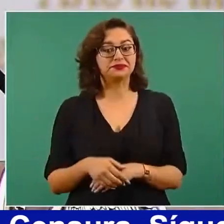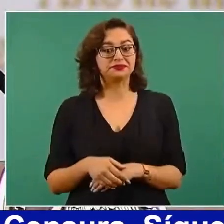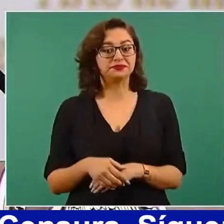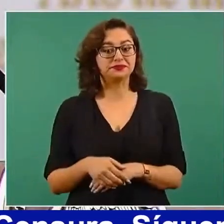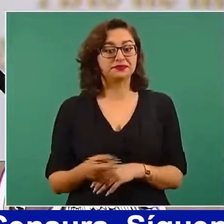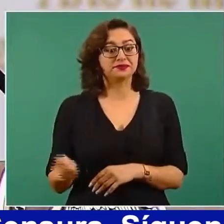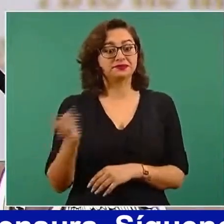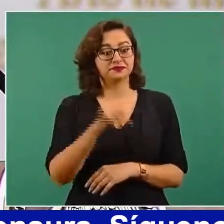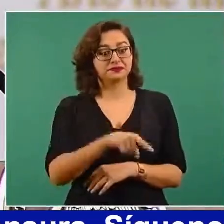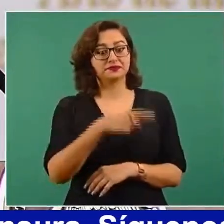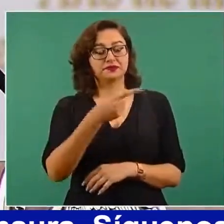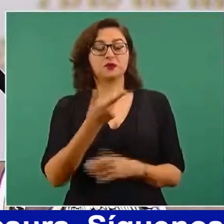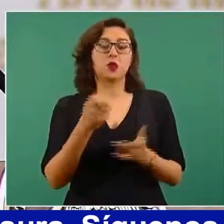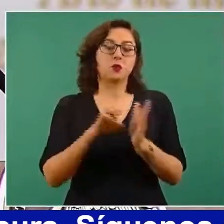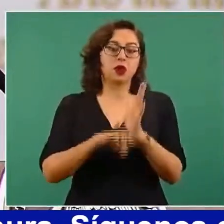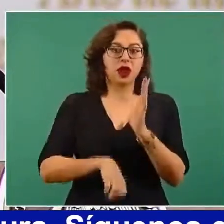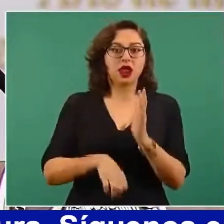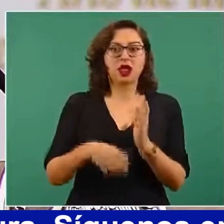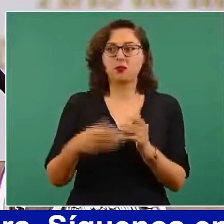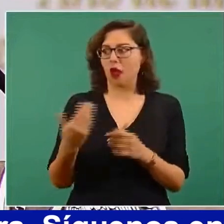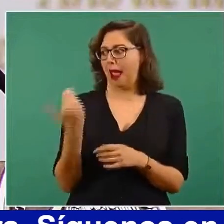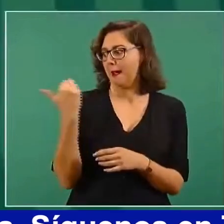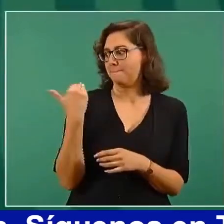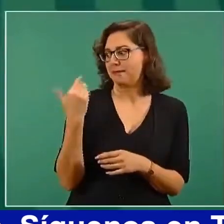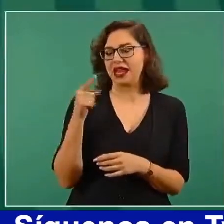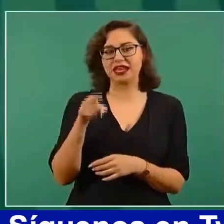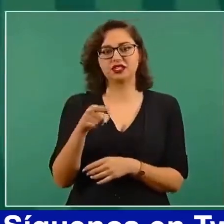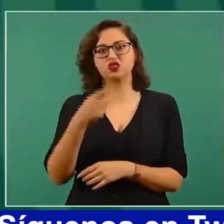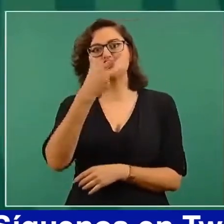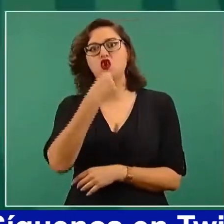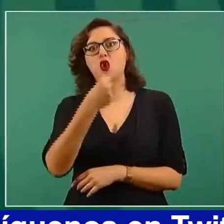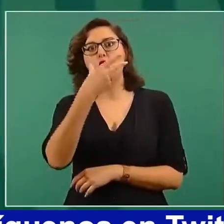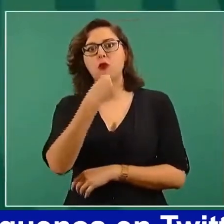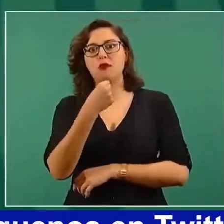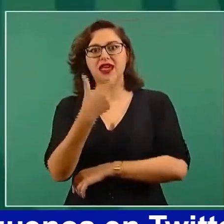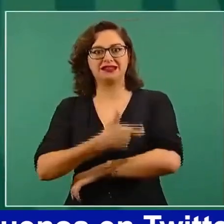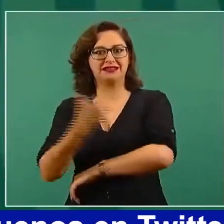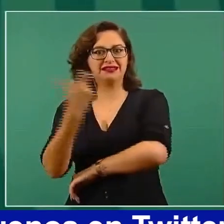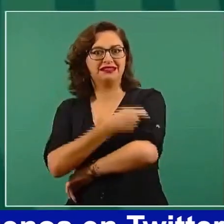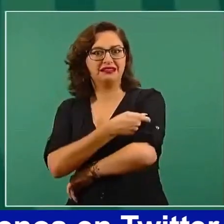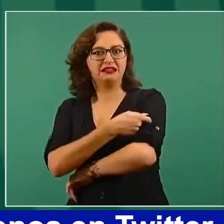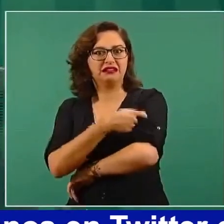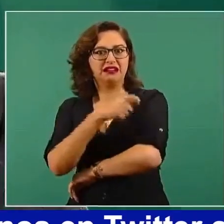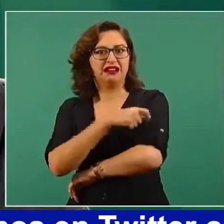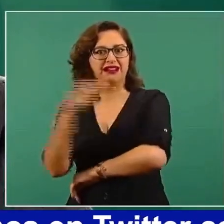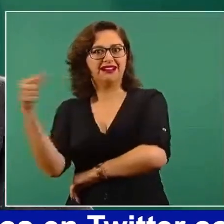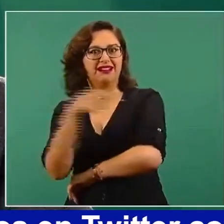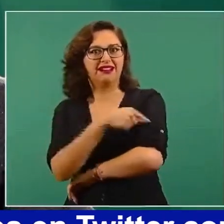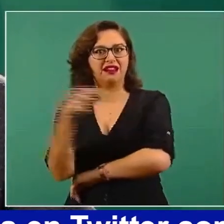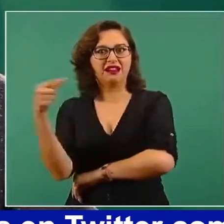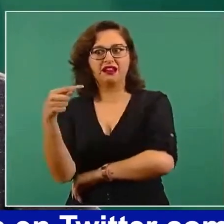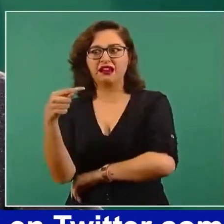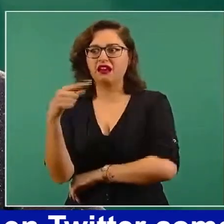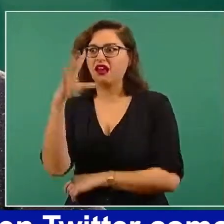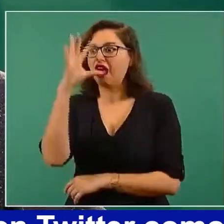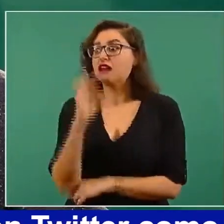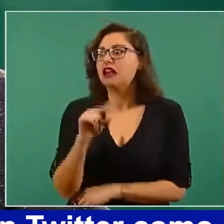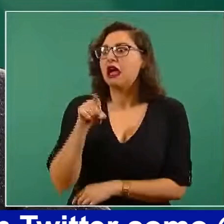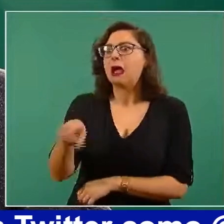pero se armó se editó el fragmento de un video que circuló en redes sociales para hacer